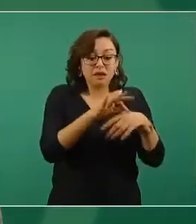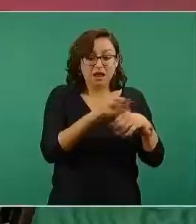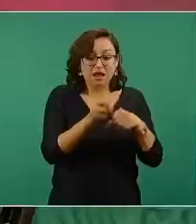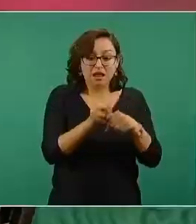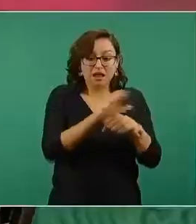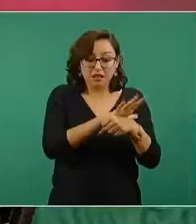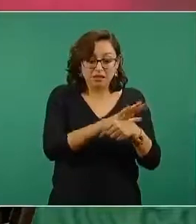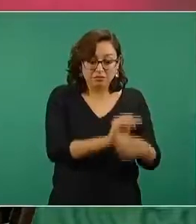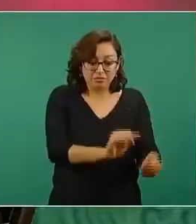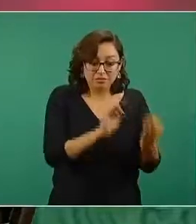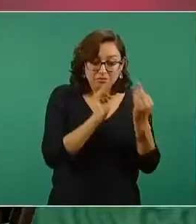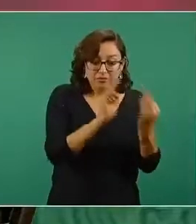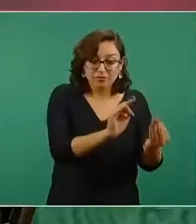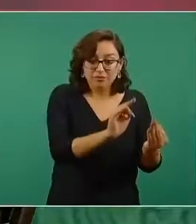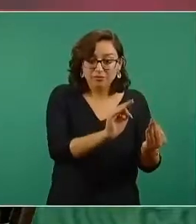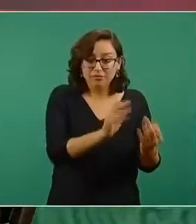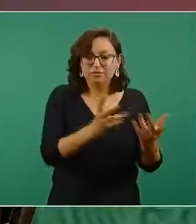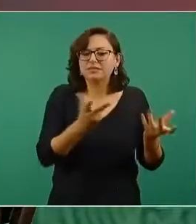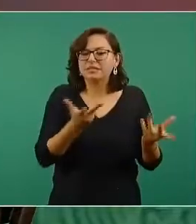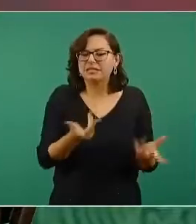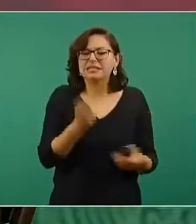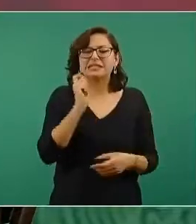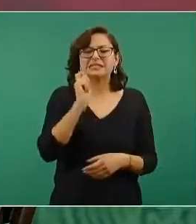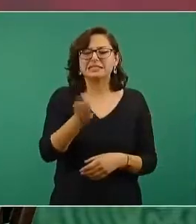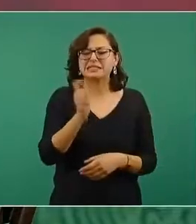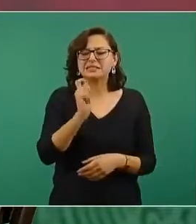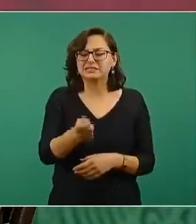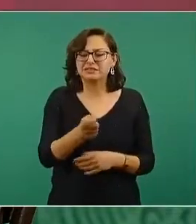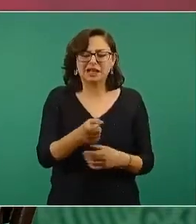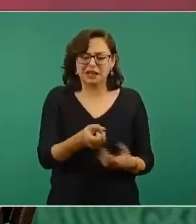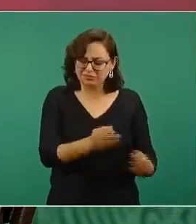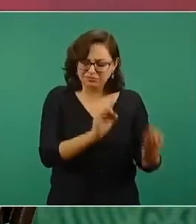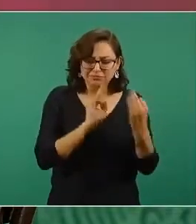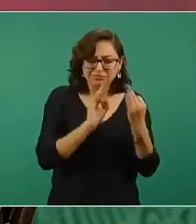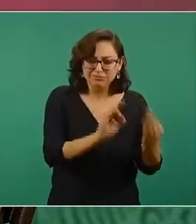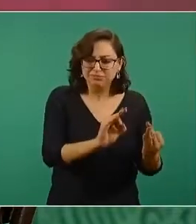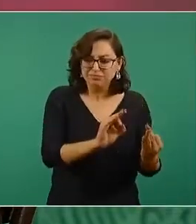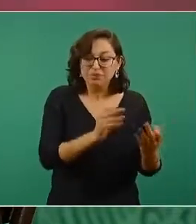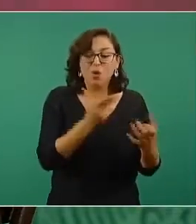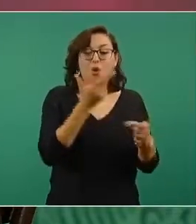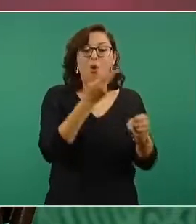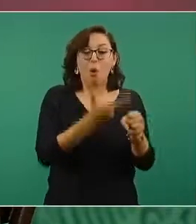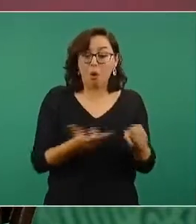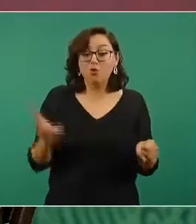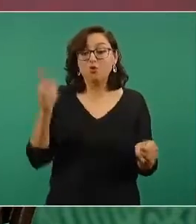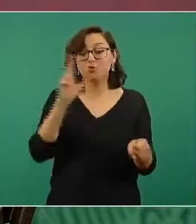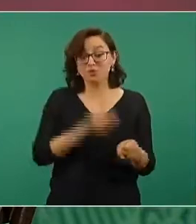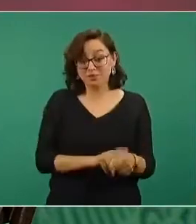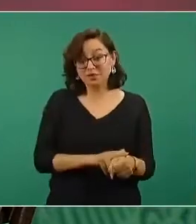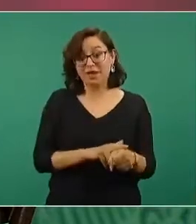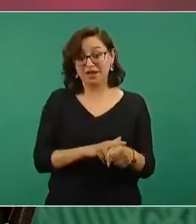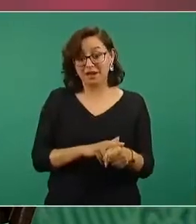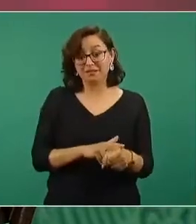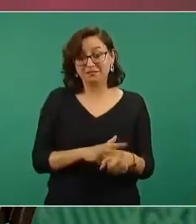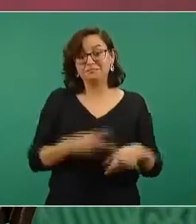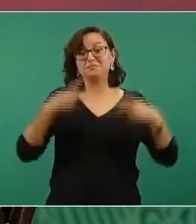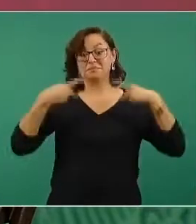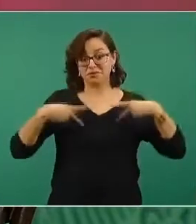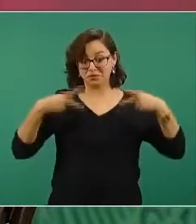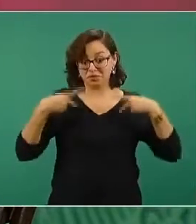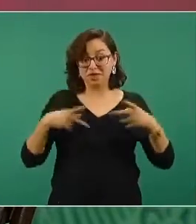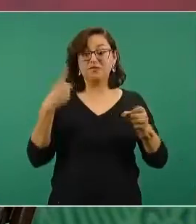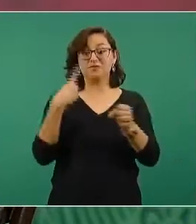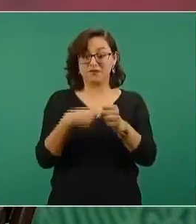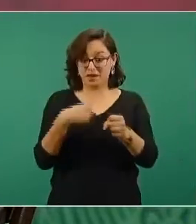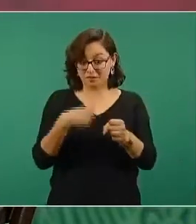primera línea de atención implica en hospitales, pues en hospitales que han atendido o que atienden